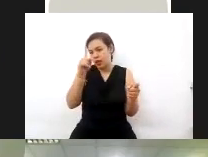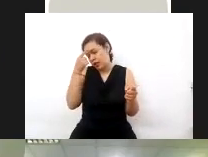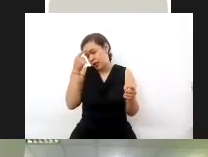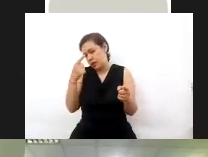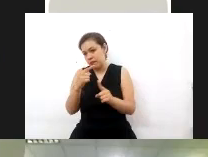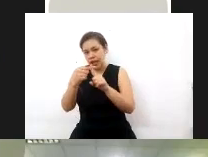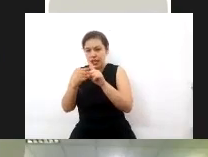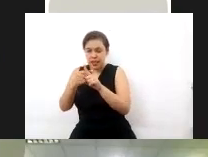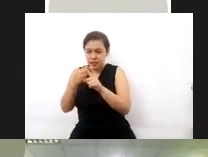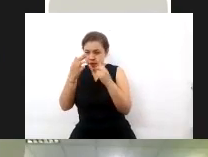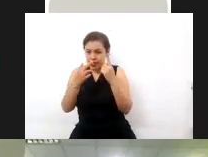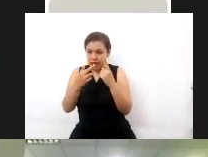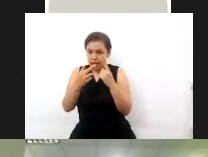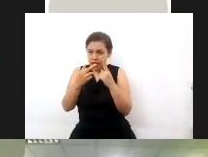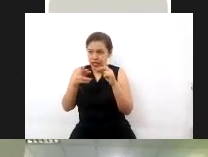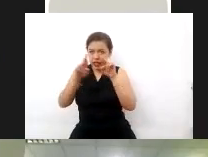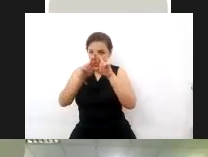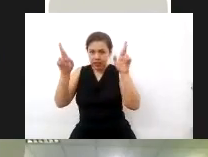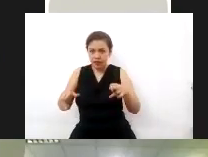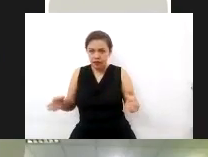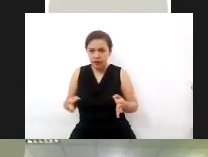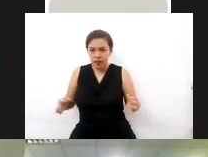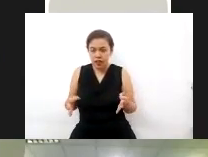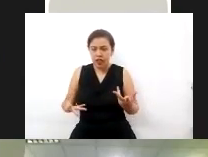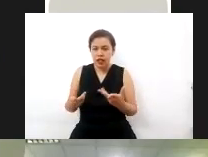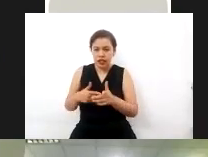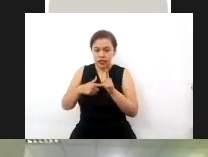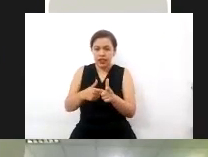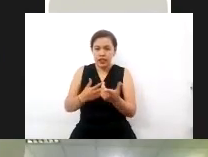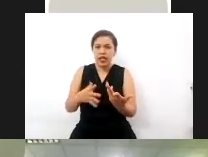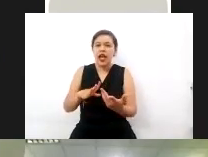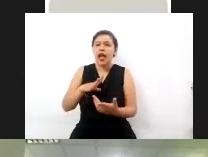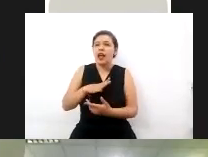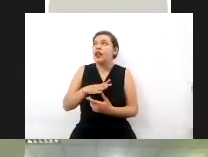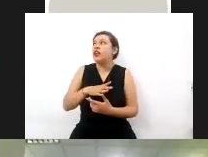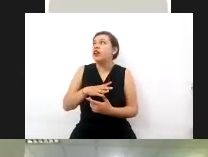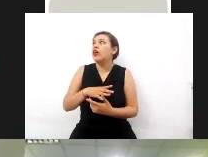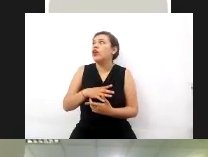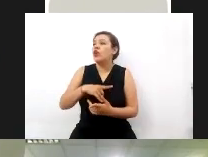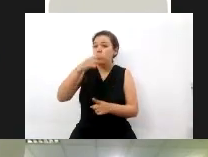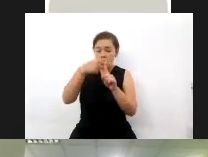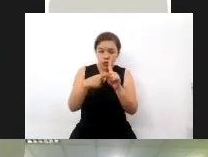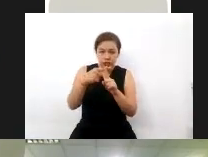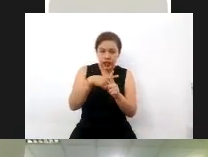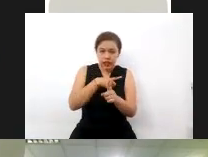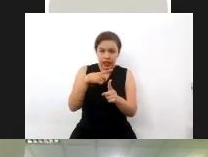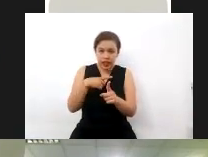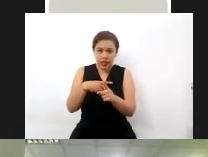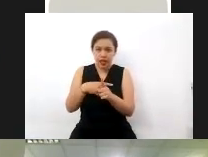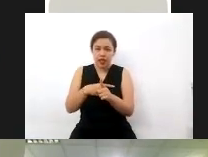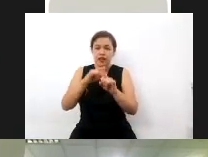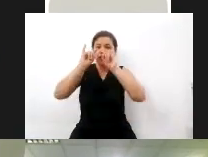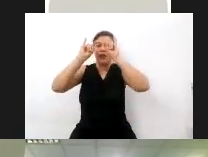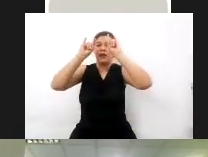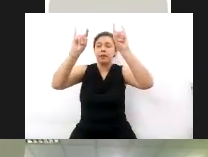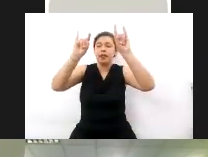en refrigeradores. Es decir, estos dispositivos como los termómetros deben de estar pegados en los